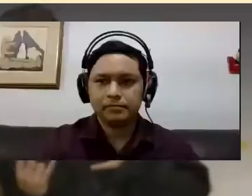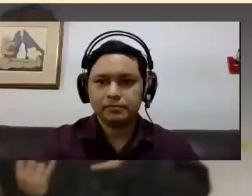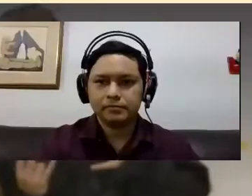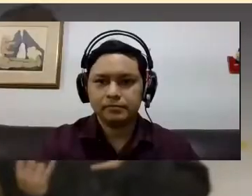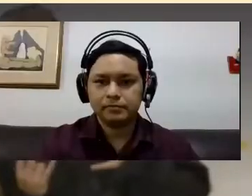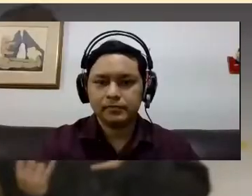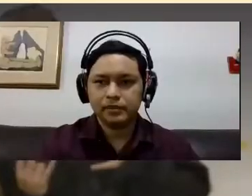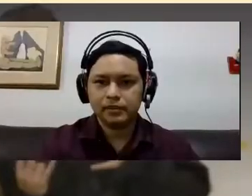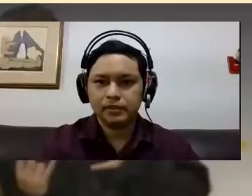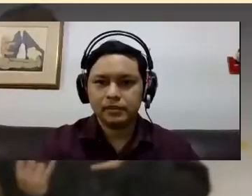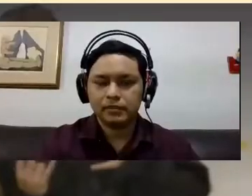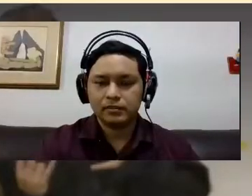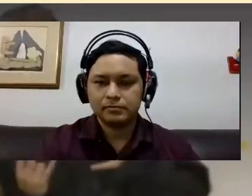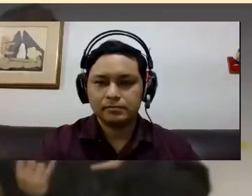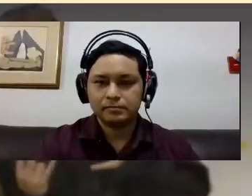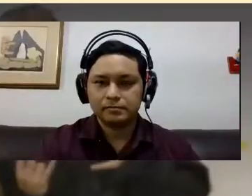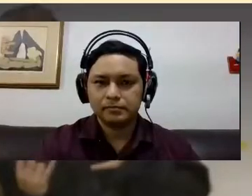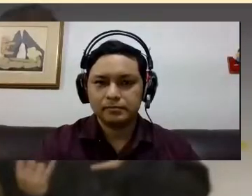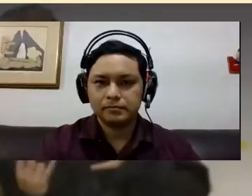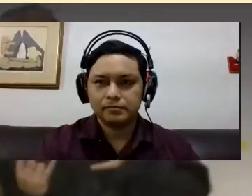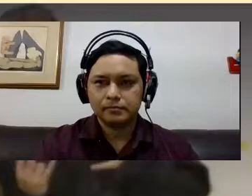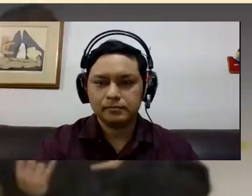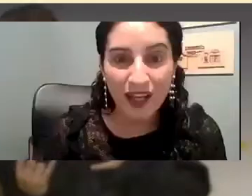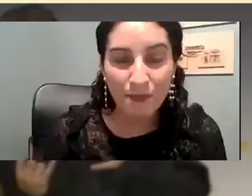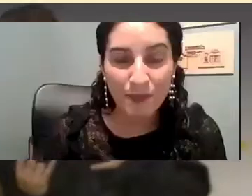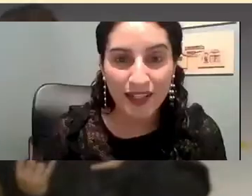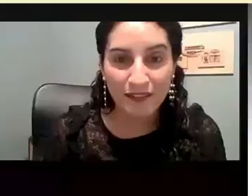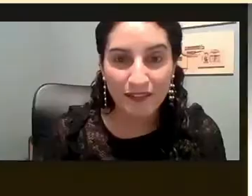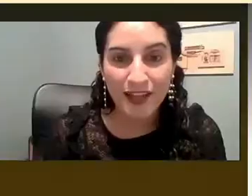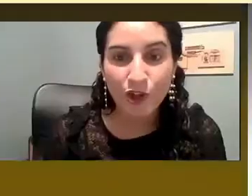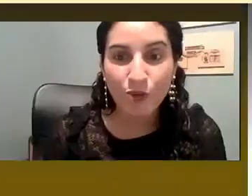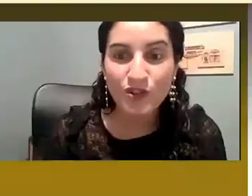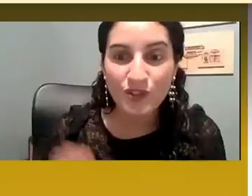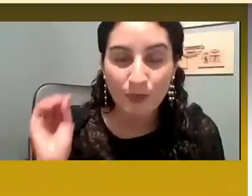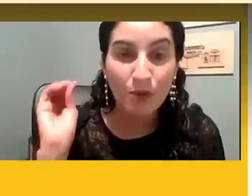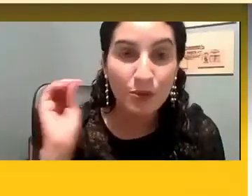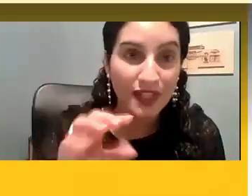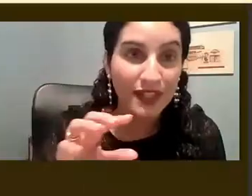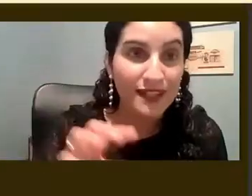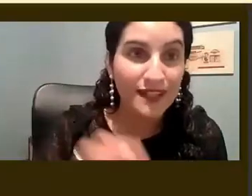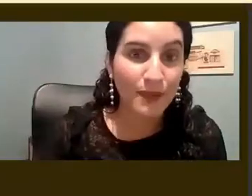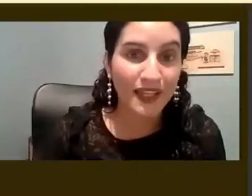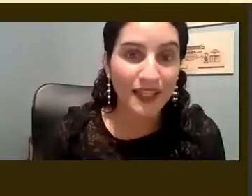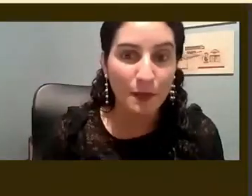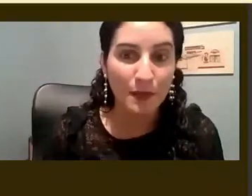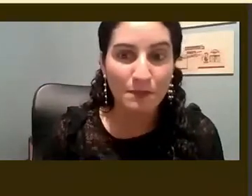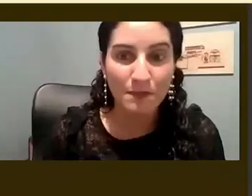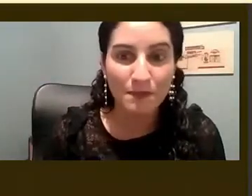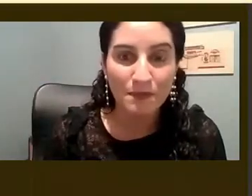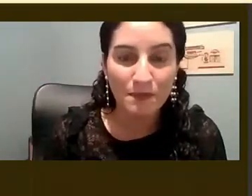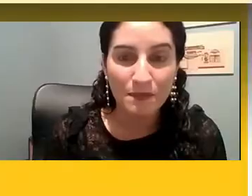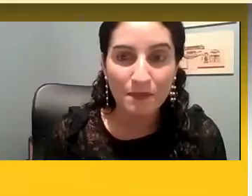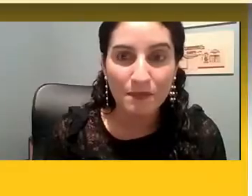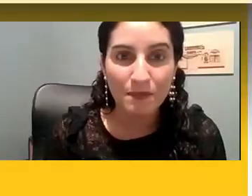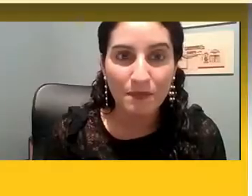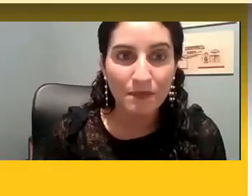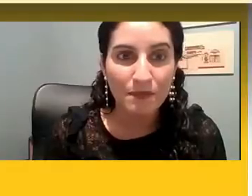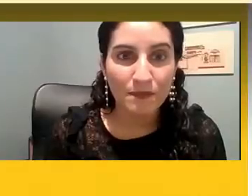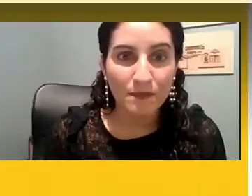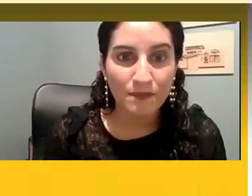Sí. Lo vamos a compartir ahora para que vean cómo se ingresa a la página web.